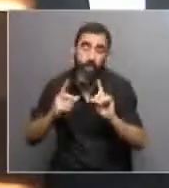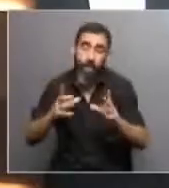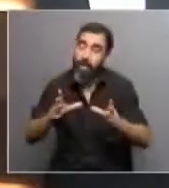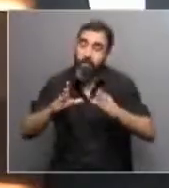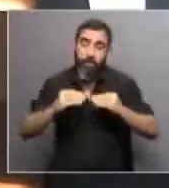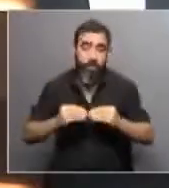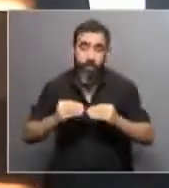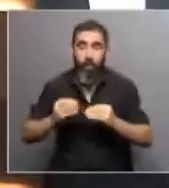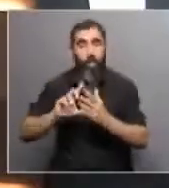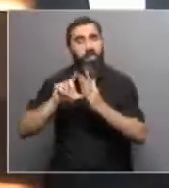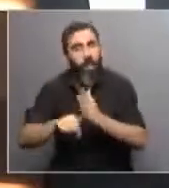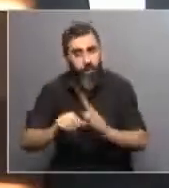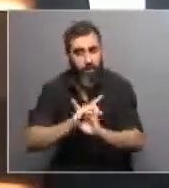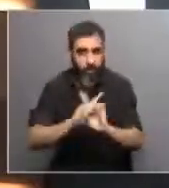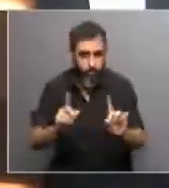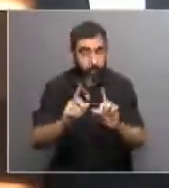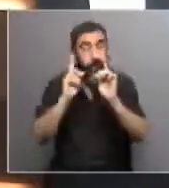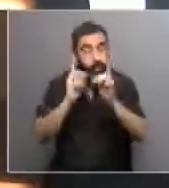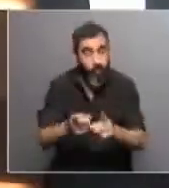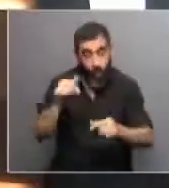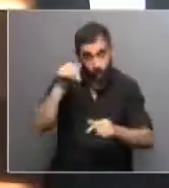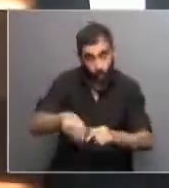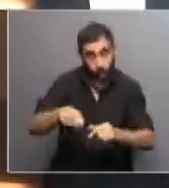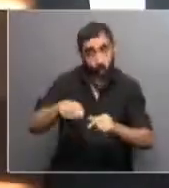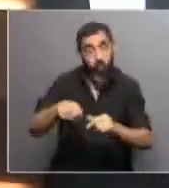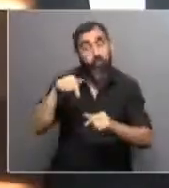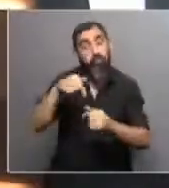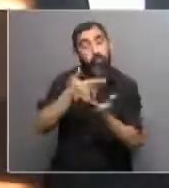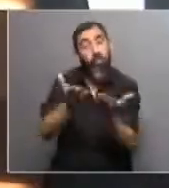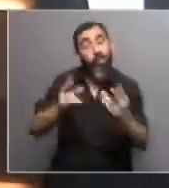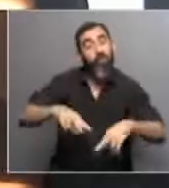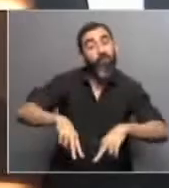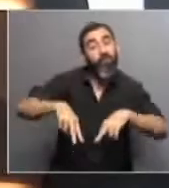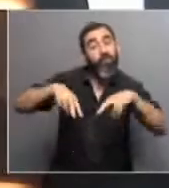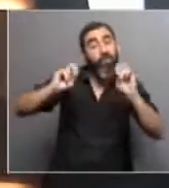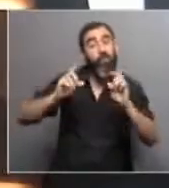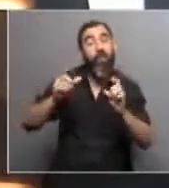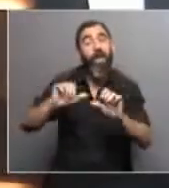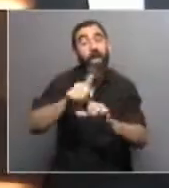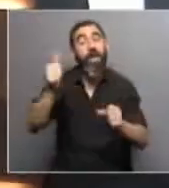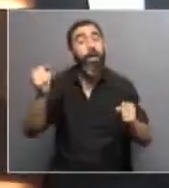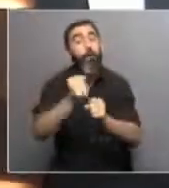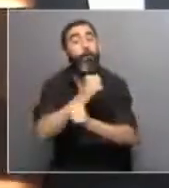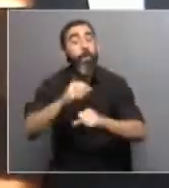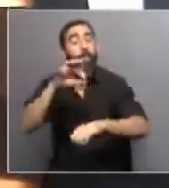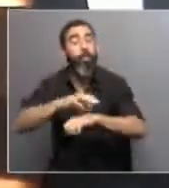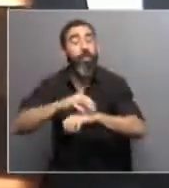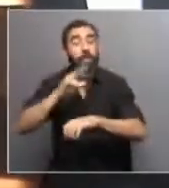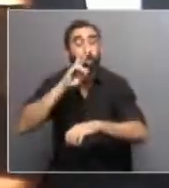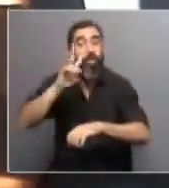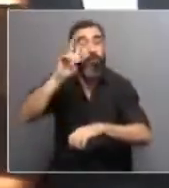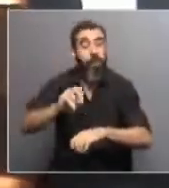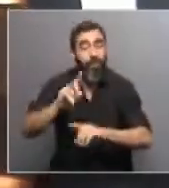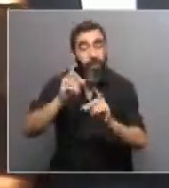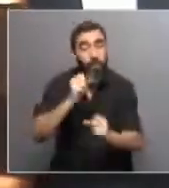no es demasiado tarde. Además, hoy les presentaremos la investigación que recibió el Premio Nacional de Medicina 2020 y